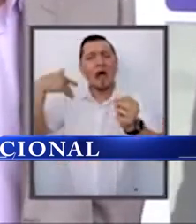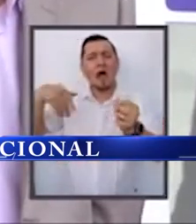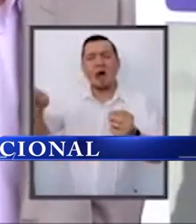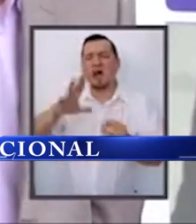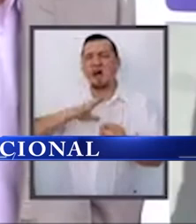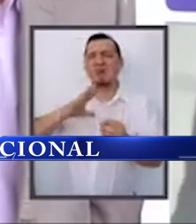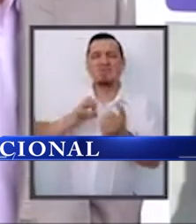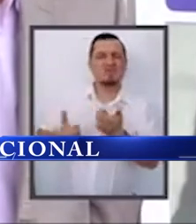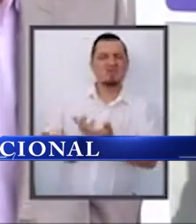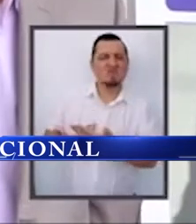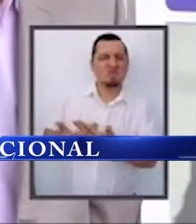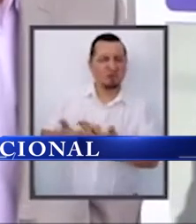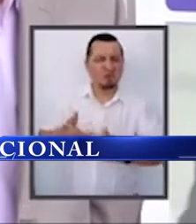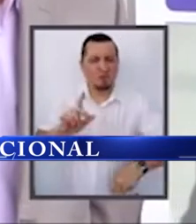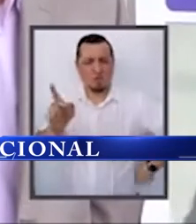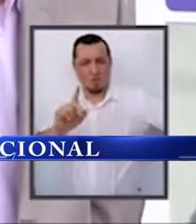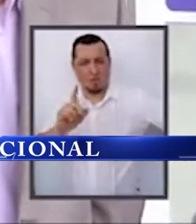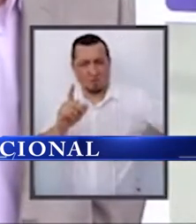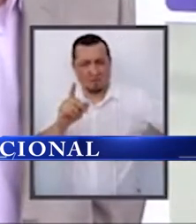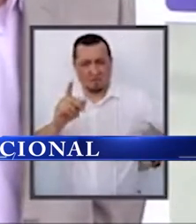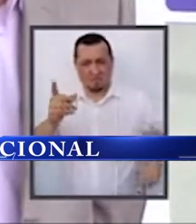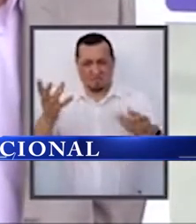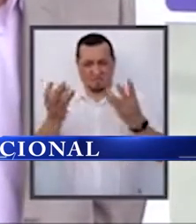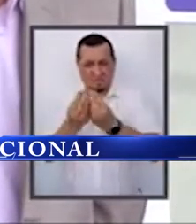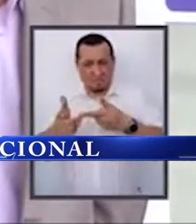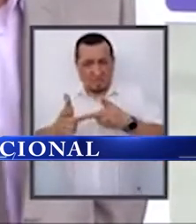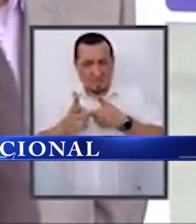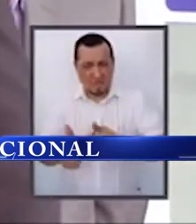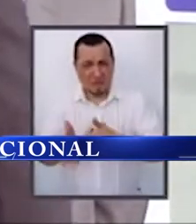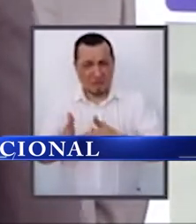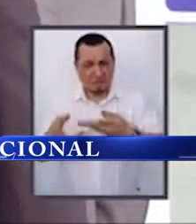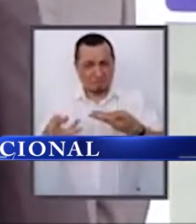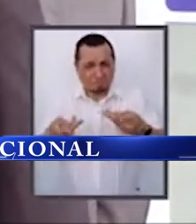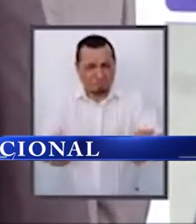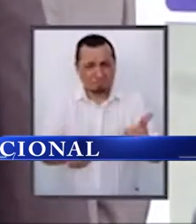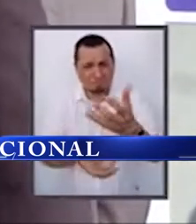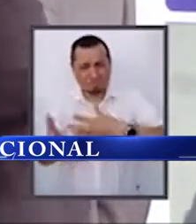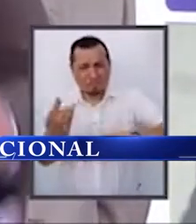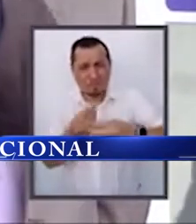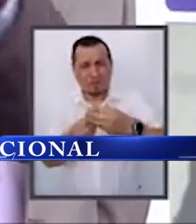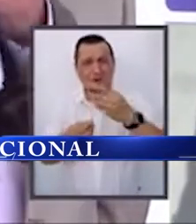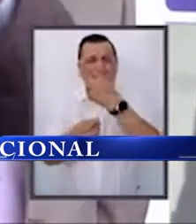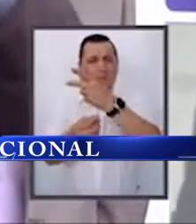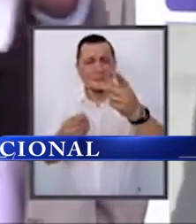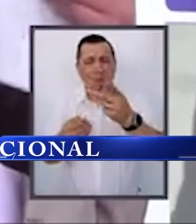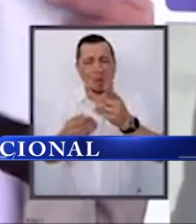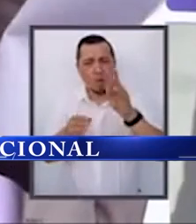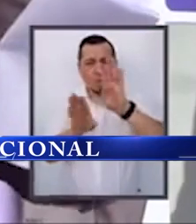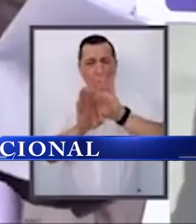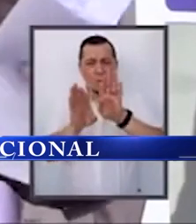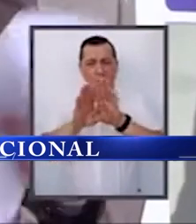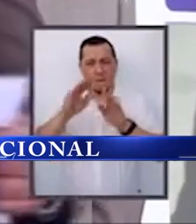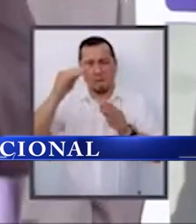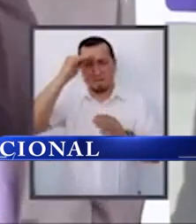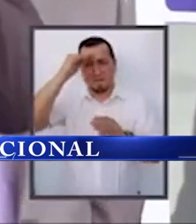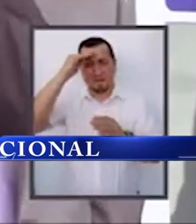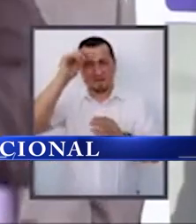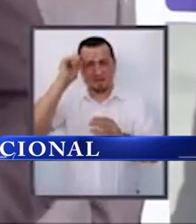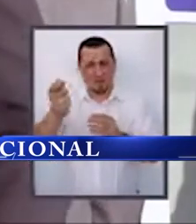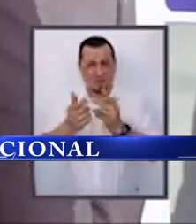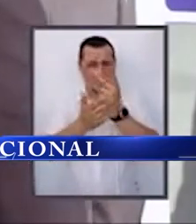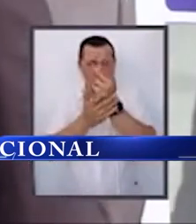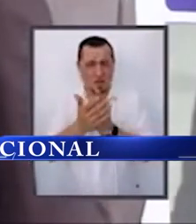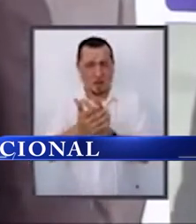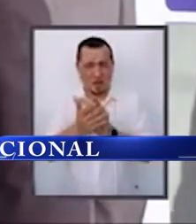estabilidad social a todos. Y hoy quiero decirles que vamos a dar el primer paso, pero un paso decisivo. El primer paso